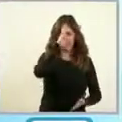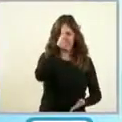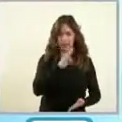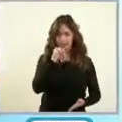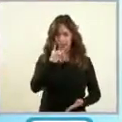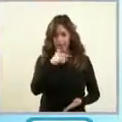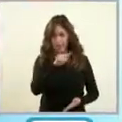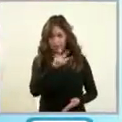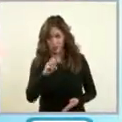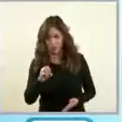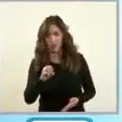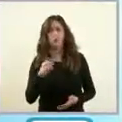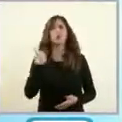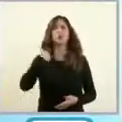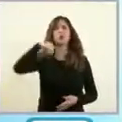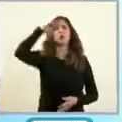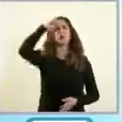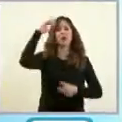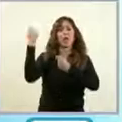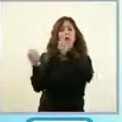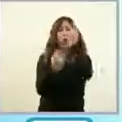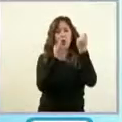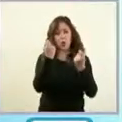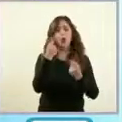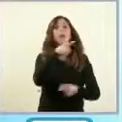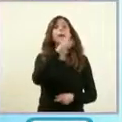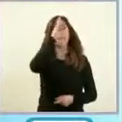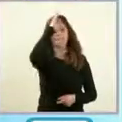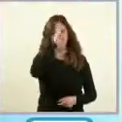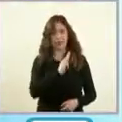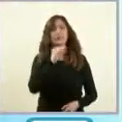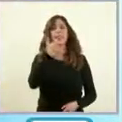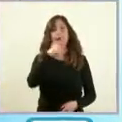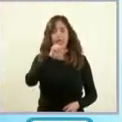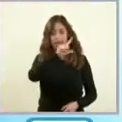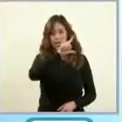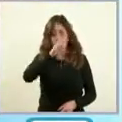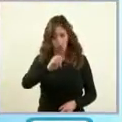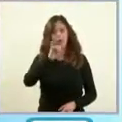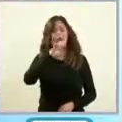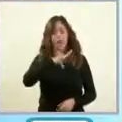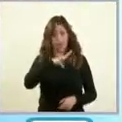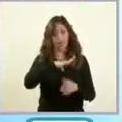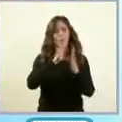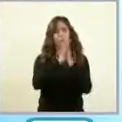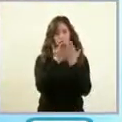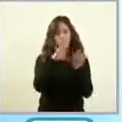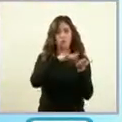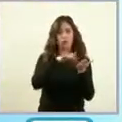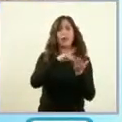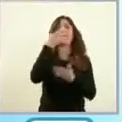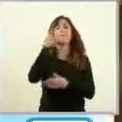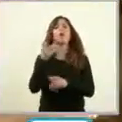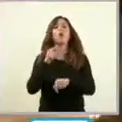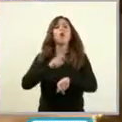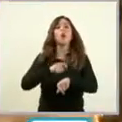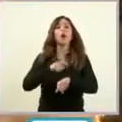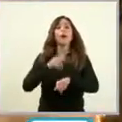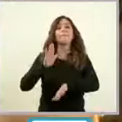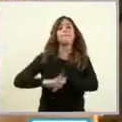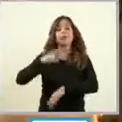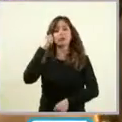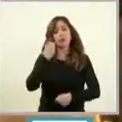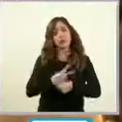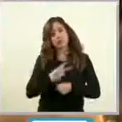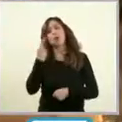creo que pocas Pero iglesias. en algunas, ¿no? O sea, la Sí. misa de gallo sí es como tal, o sea, la liturgia, el ritual, pero es más temprano. Ah, Pero eso es por